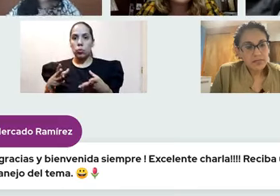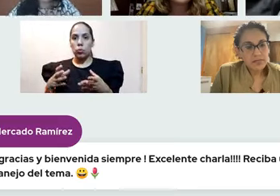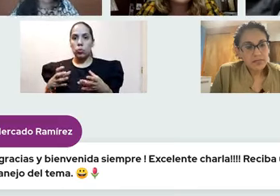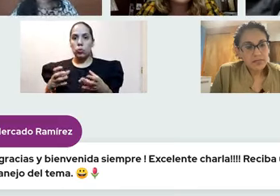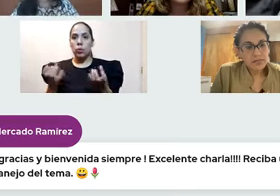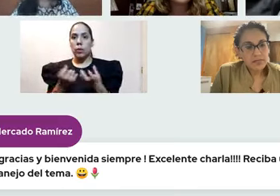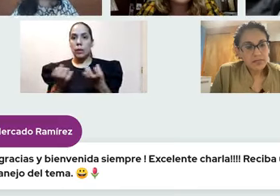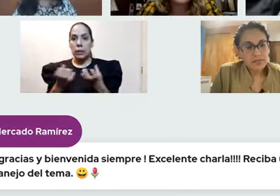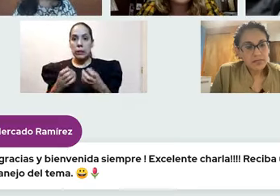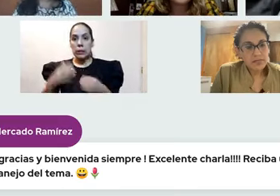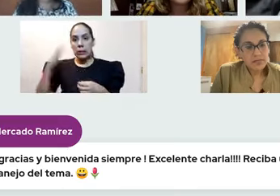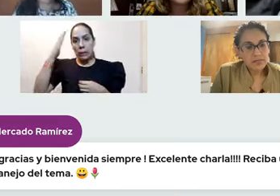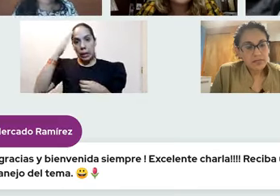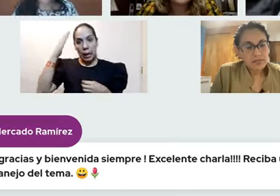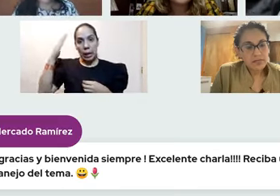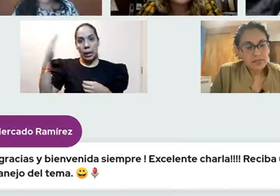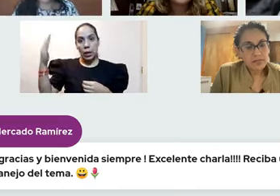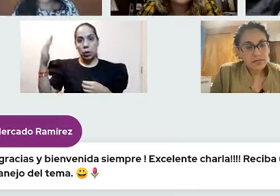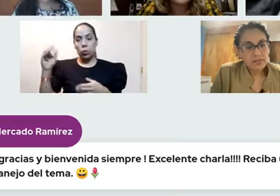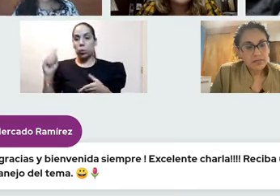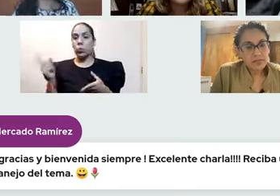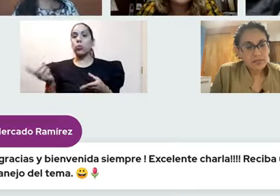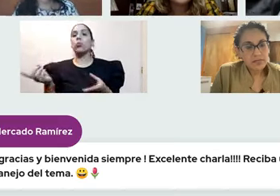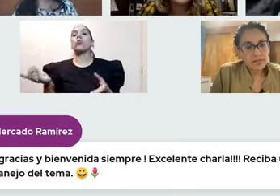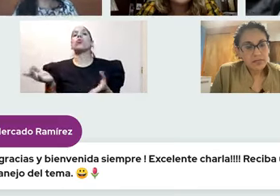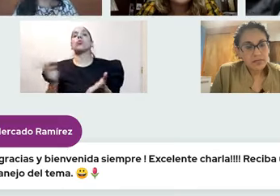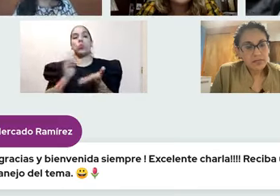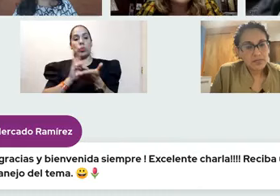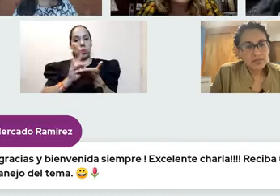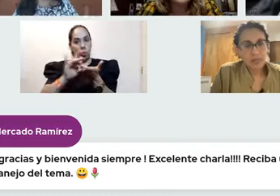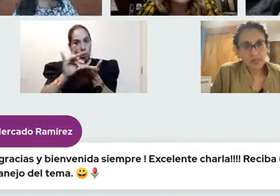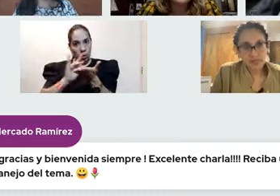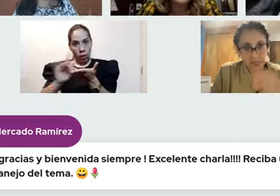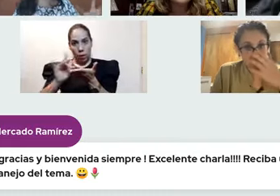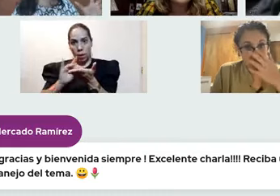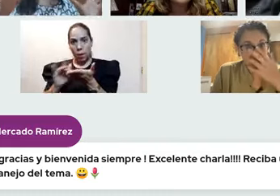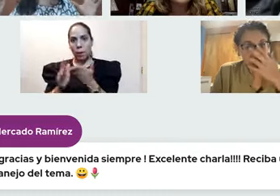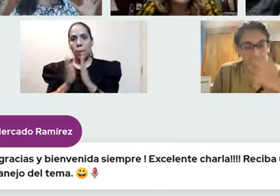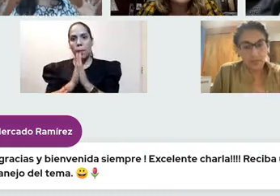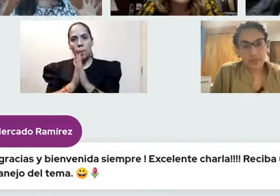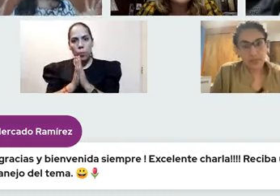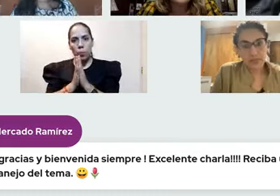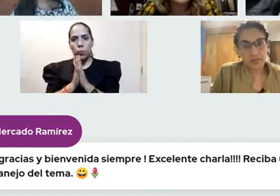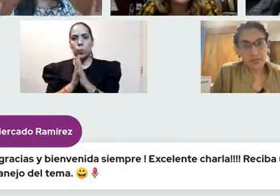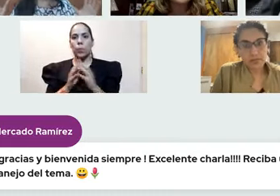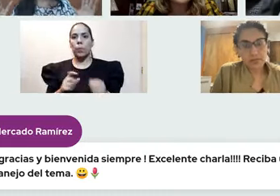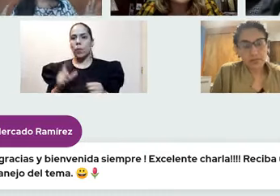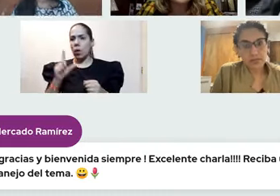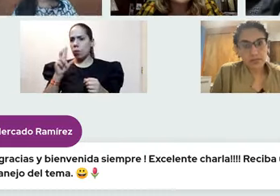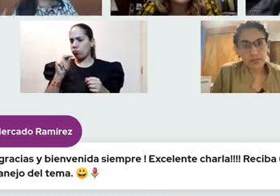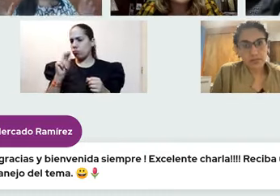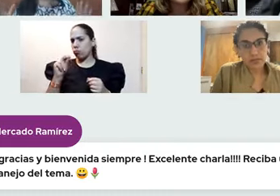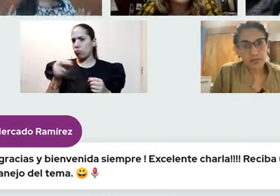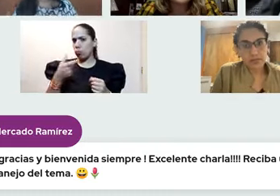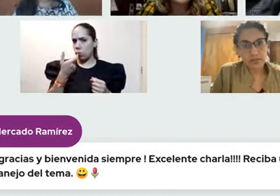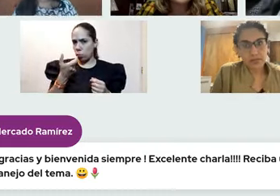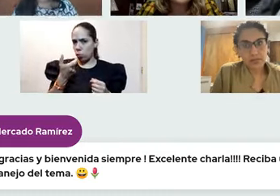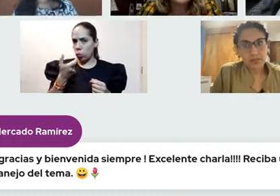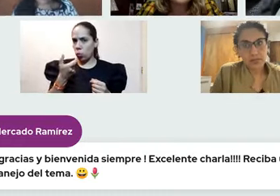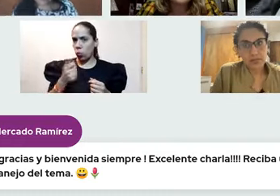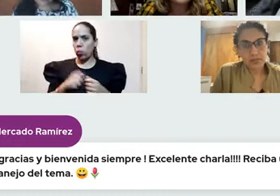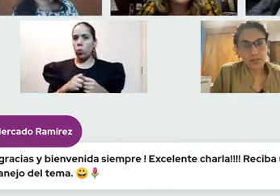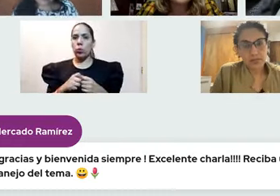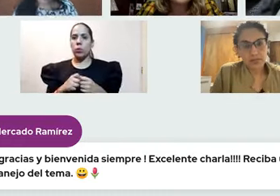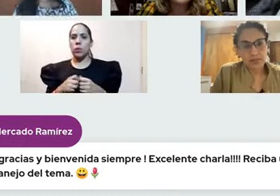porque es exclusivo para personas mayores, está dando estos cursos gratuitos presenciales, Centro de Cultura